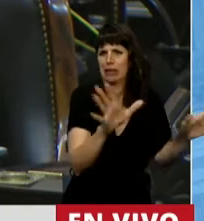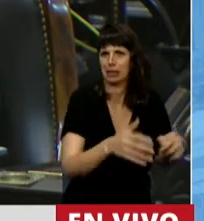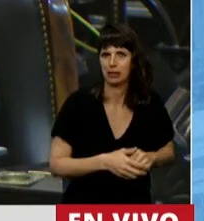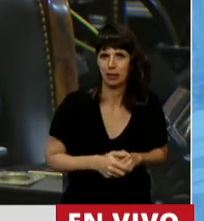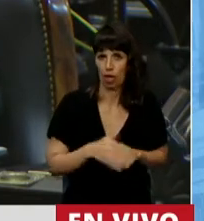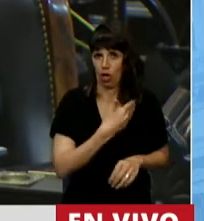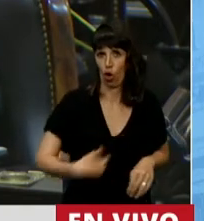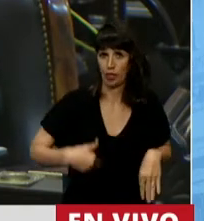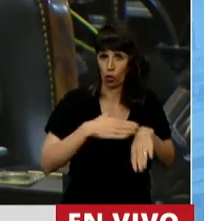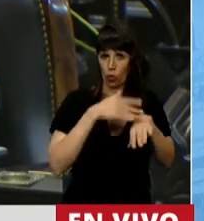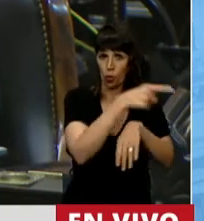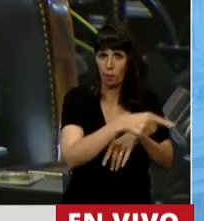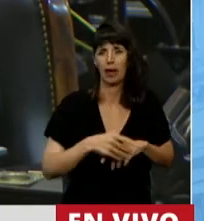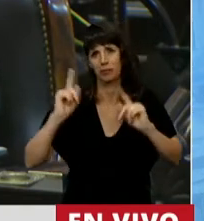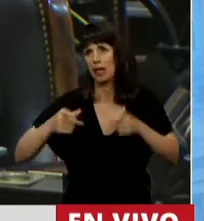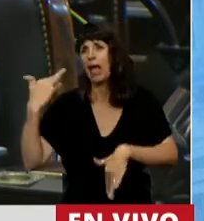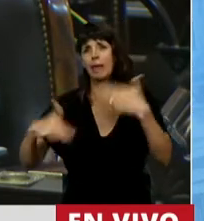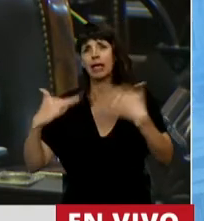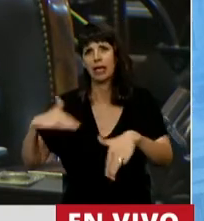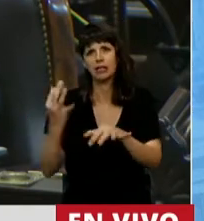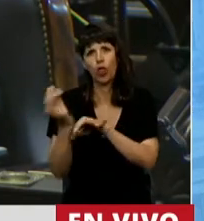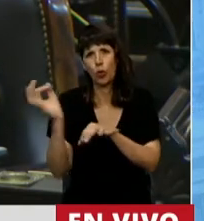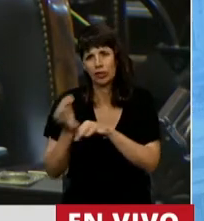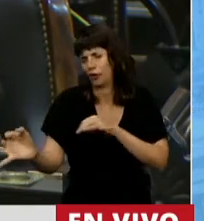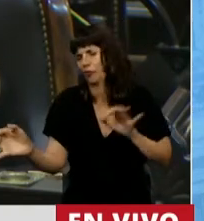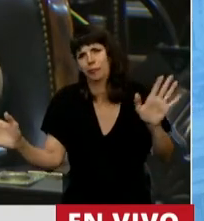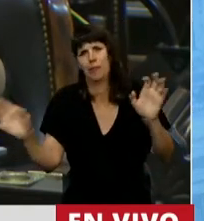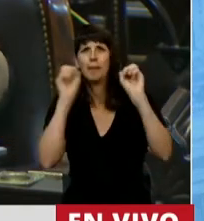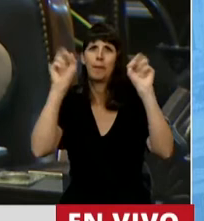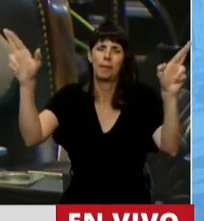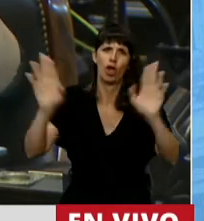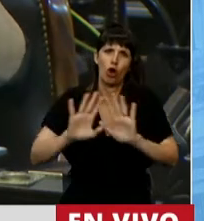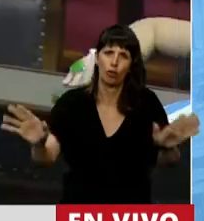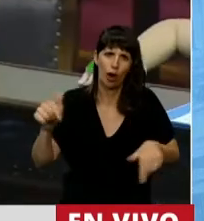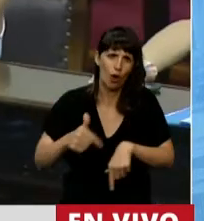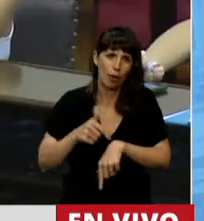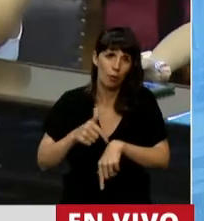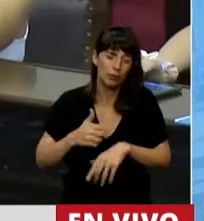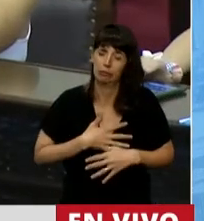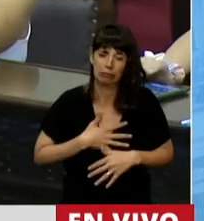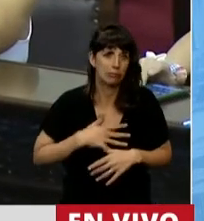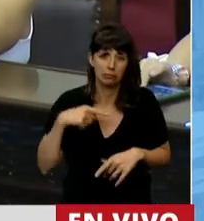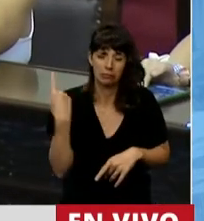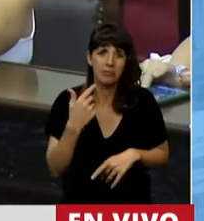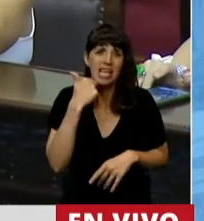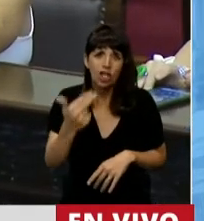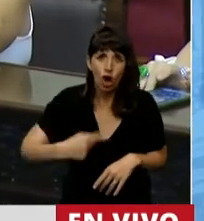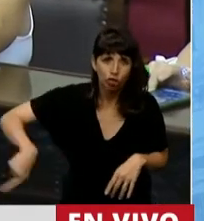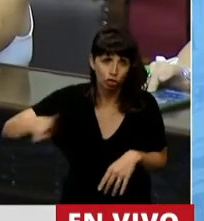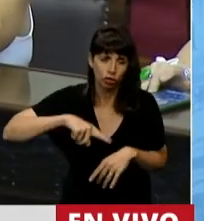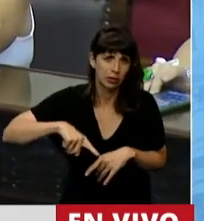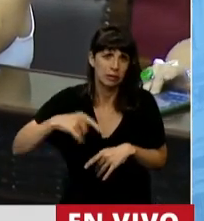Ni hablar de la emergencia educativa que estamos teniendo y que lamentablemente nuestros hijos han perdido un